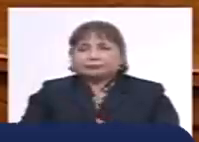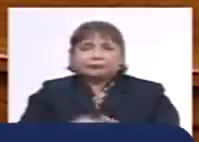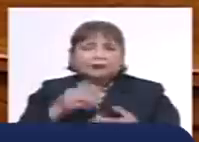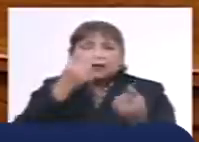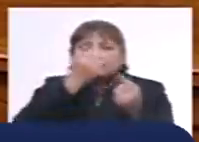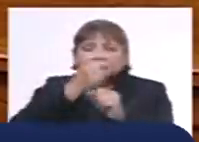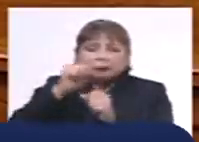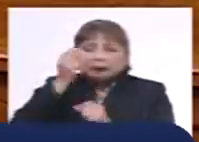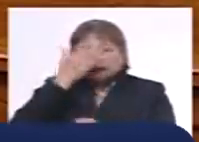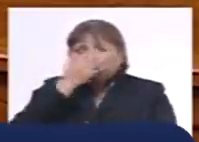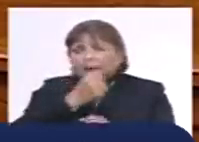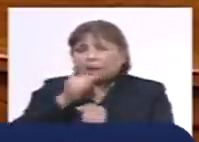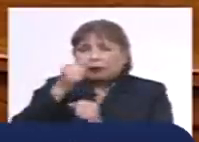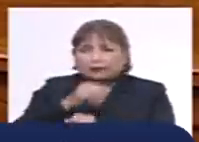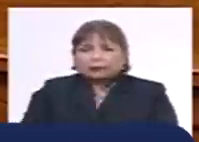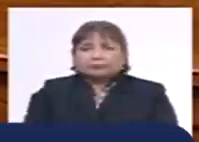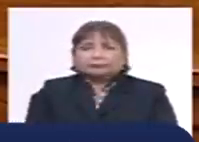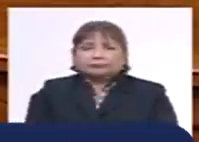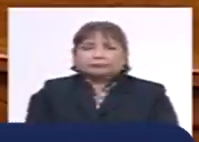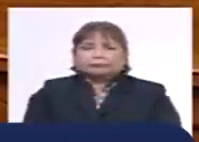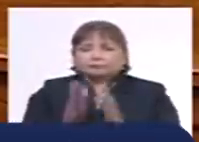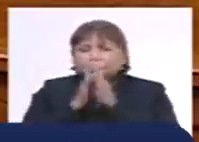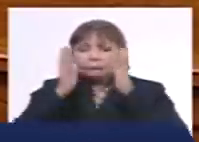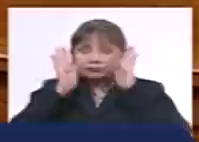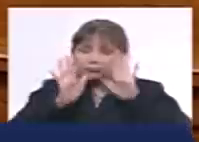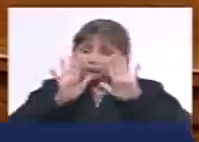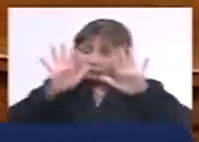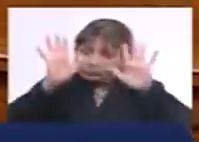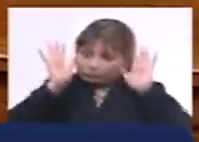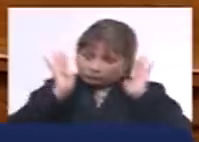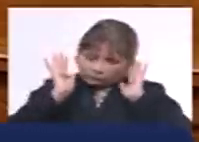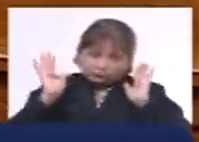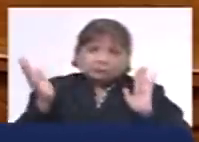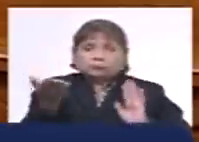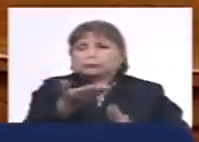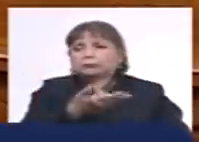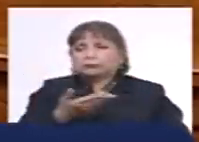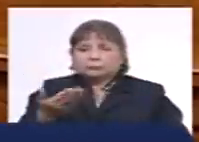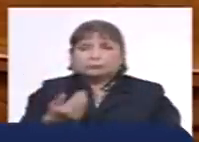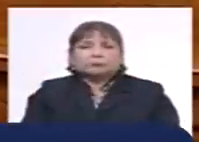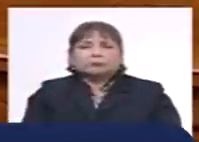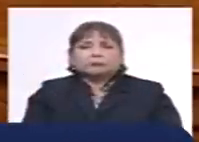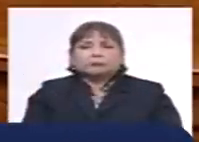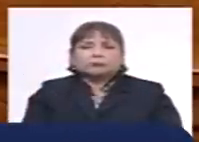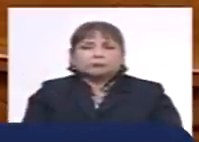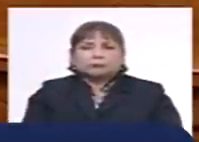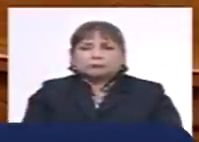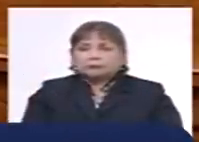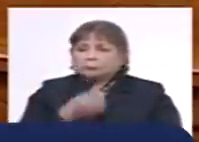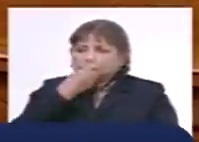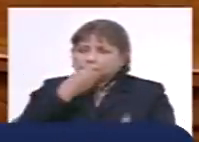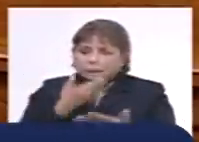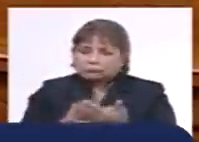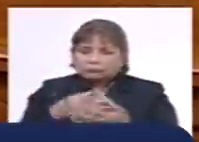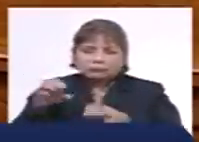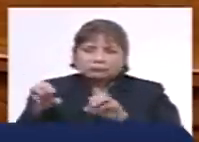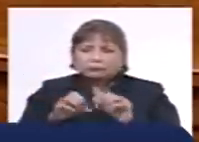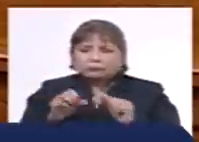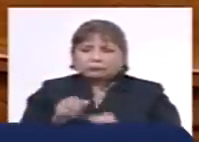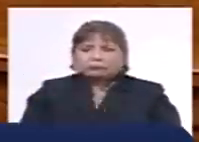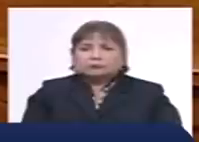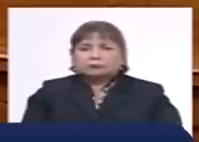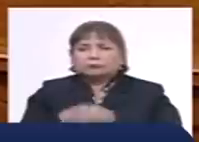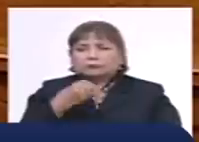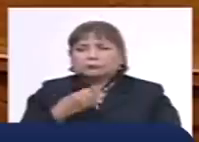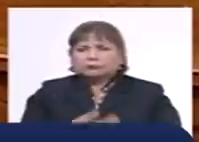San Martín de Porras. Mi admiración por todos ellos, por todo lo bueno que hacen,